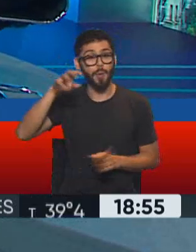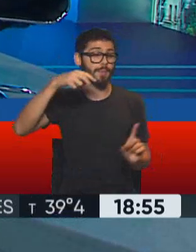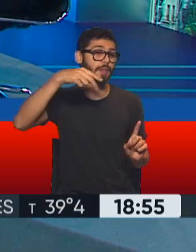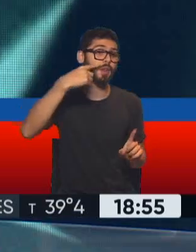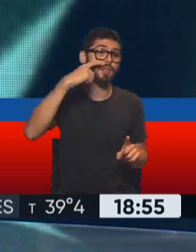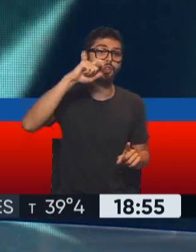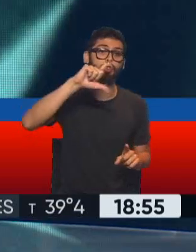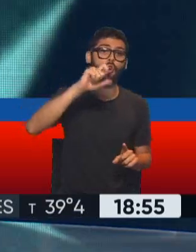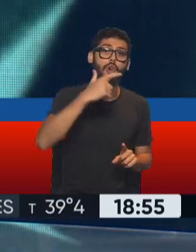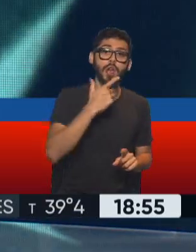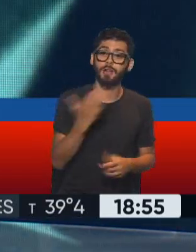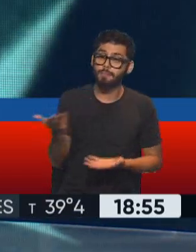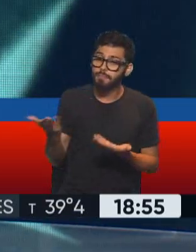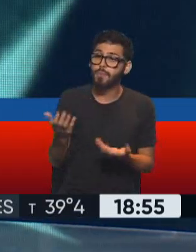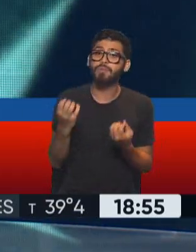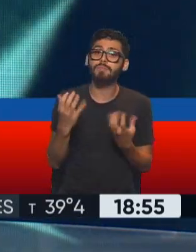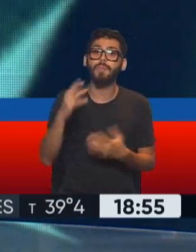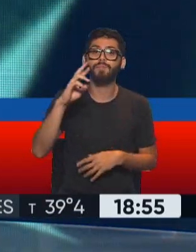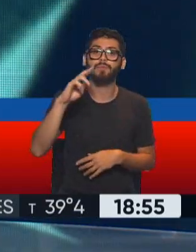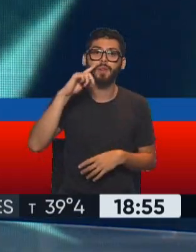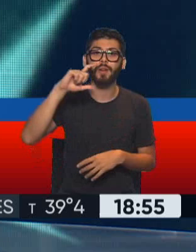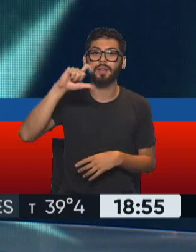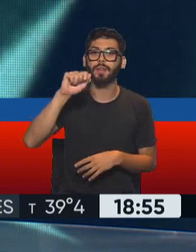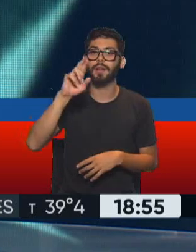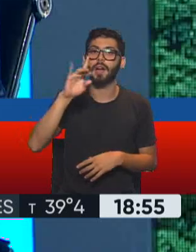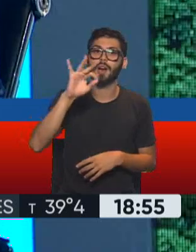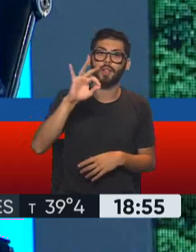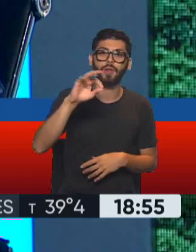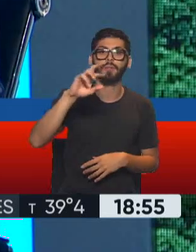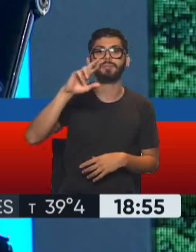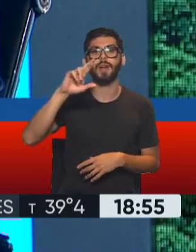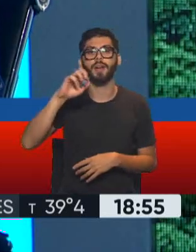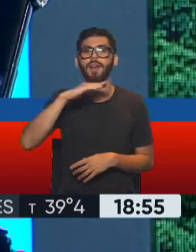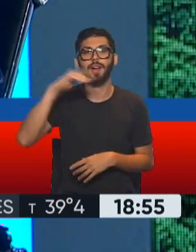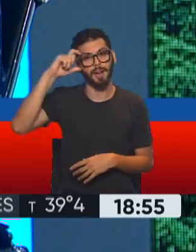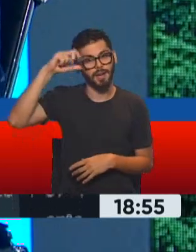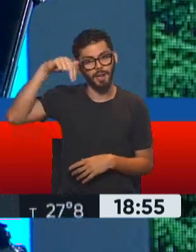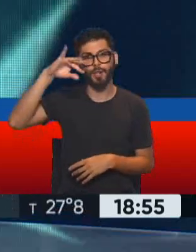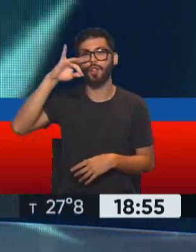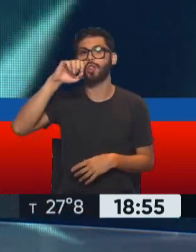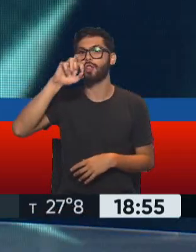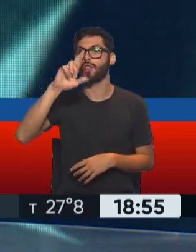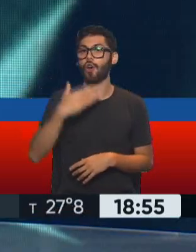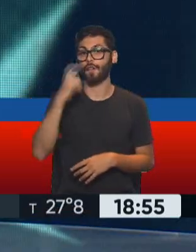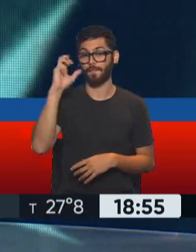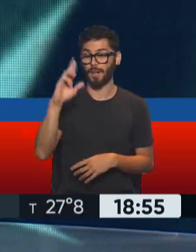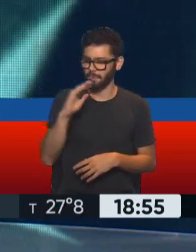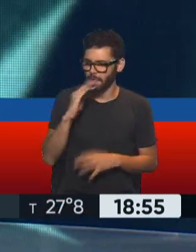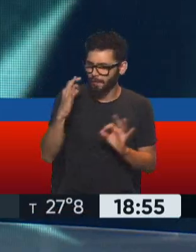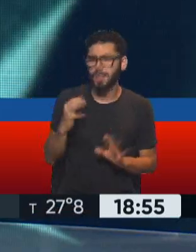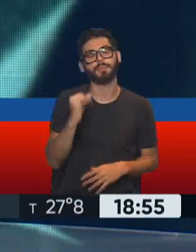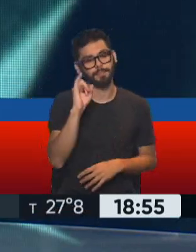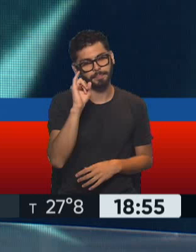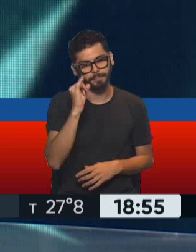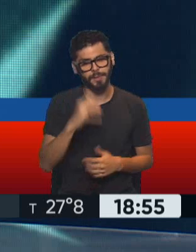un invitado con nosotros. ¿Cómo le va, señor Ricardo Ragendorfer? Lo dije bien el apellido, así ¿no? Así es. Para repasar,